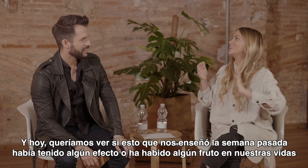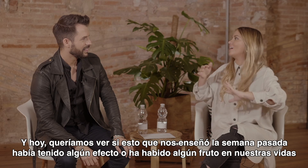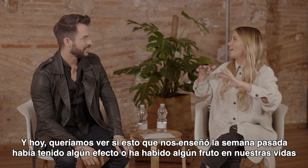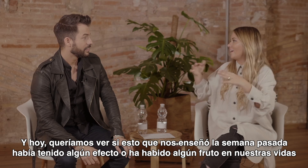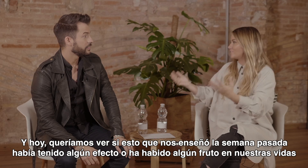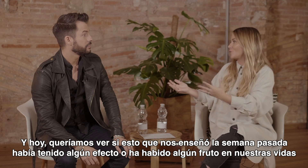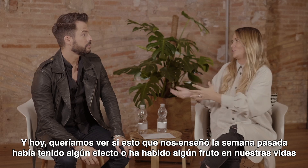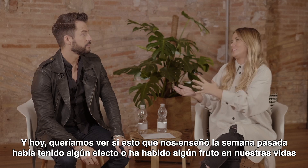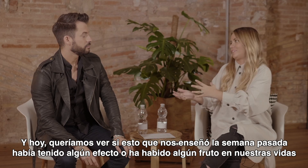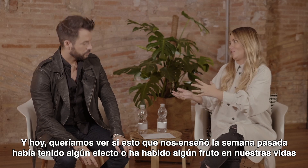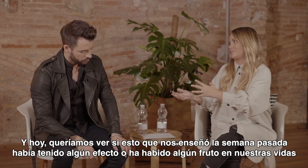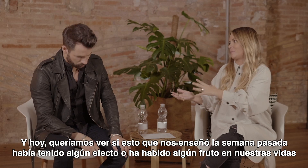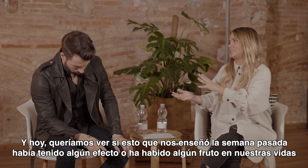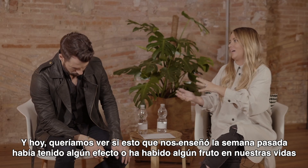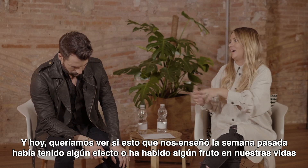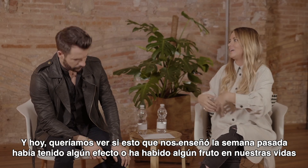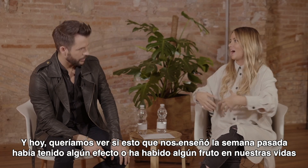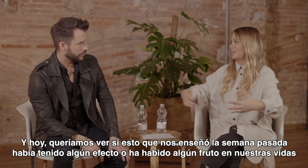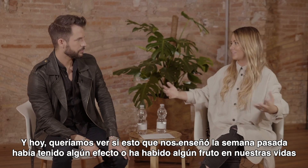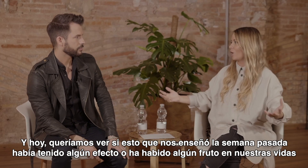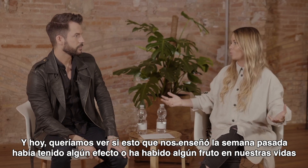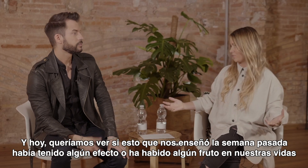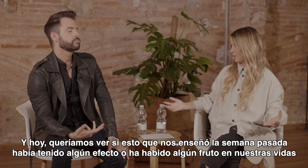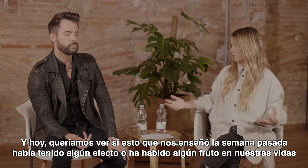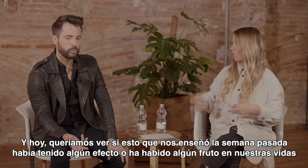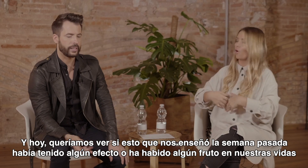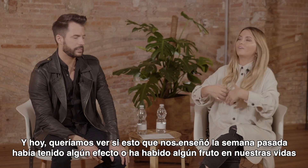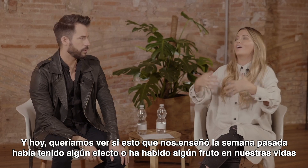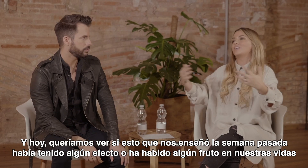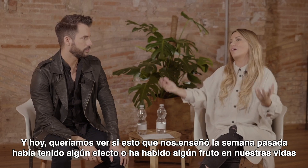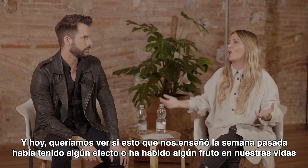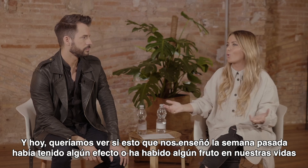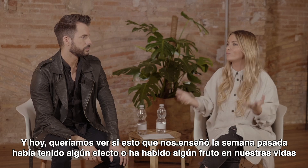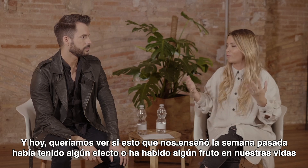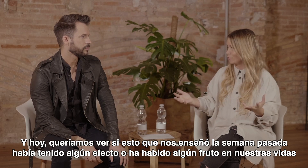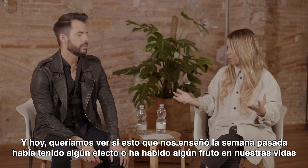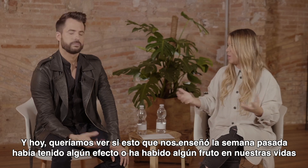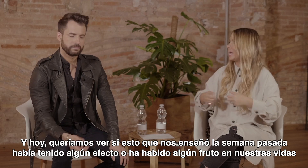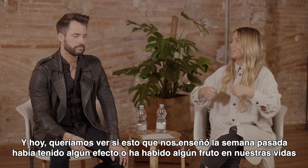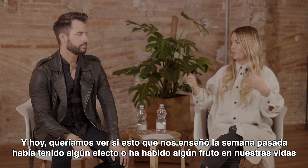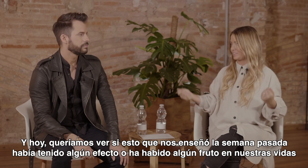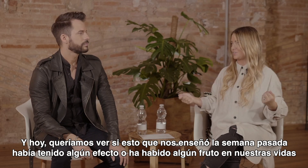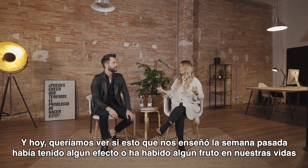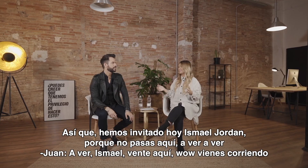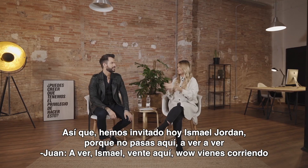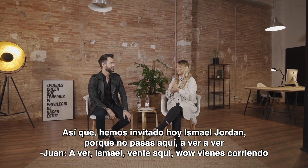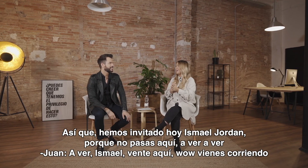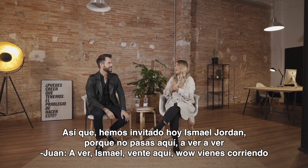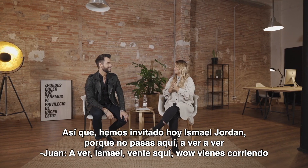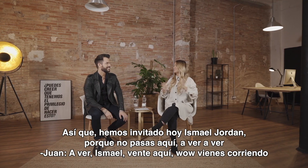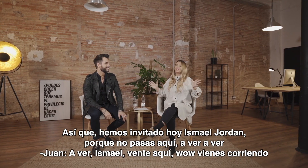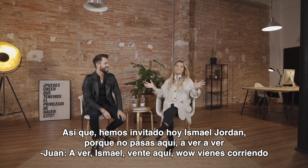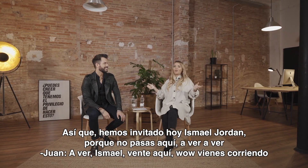ver si esto que nos enseñó la semana pasada había tenido algún efecto había dado algún fruto en nuestras vidas. Así